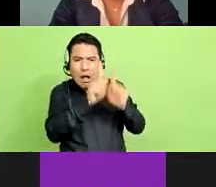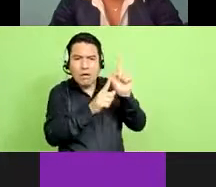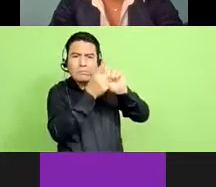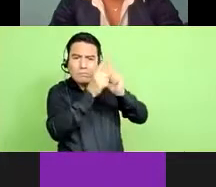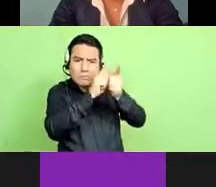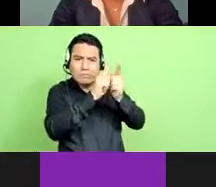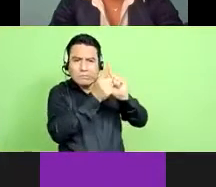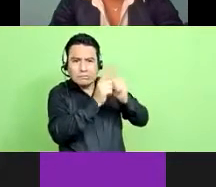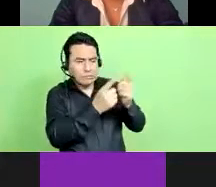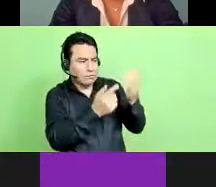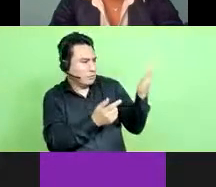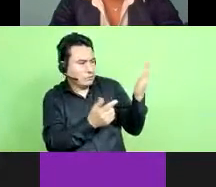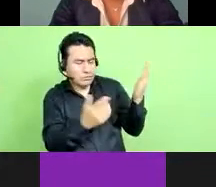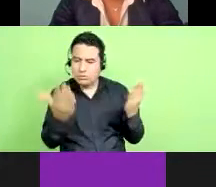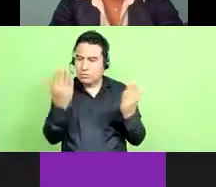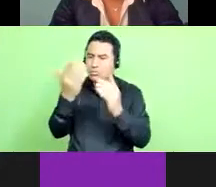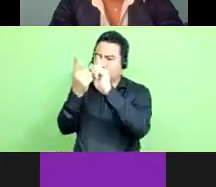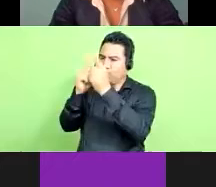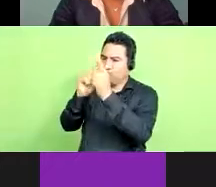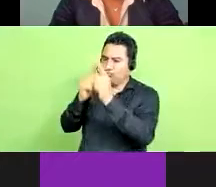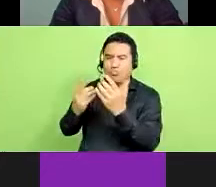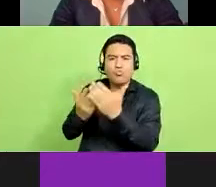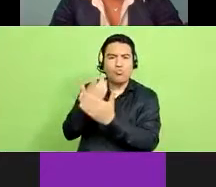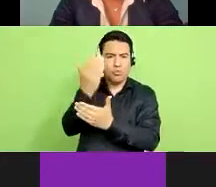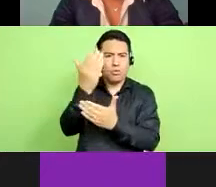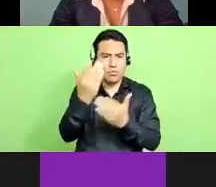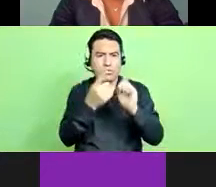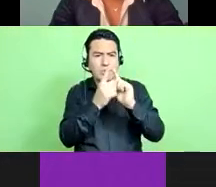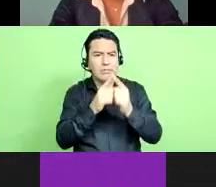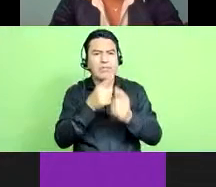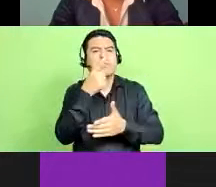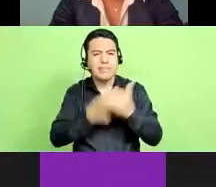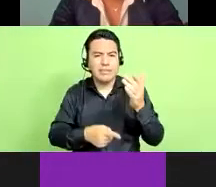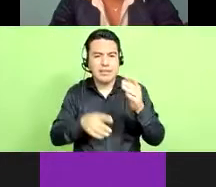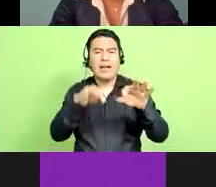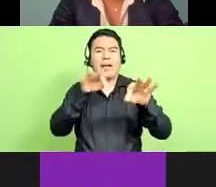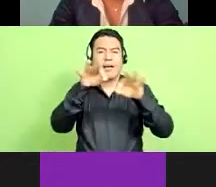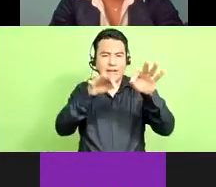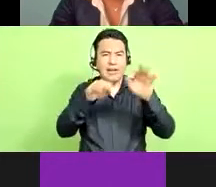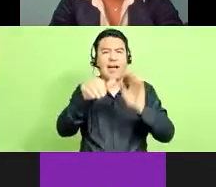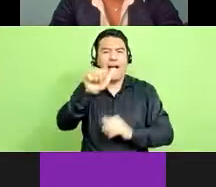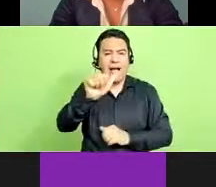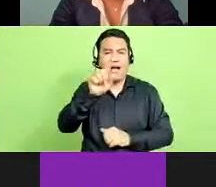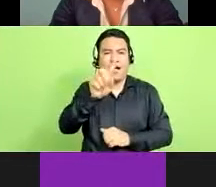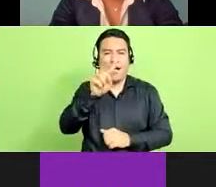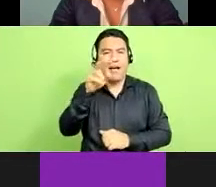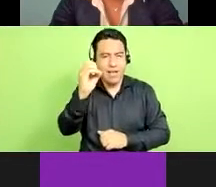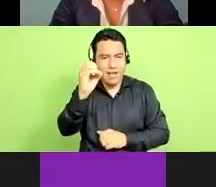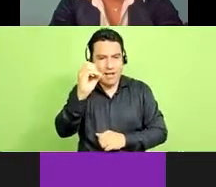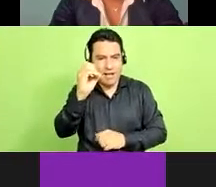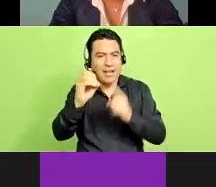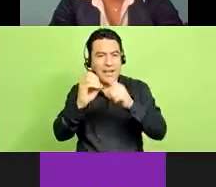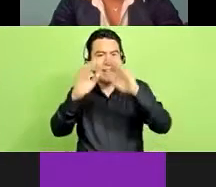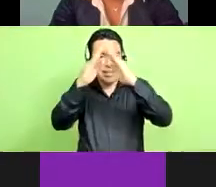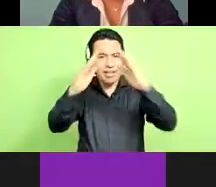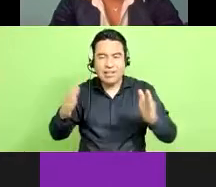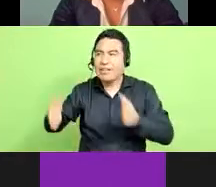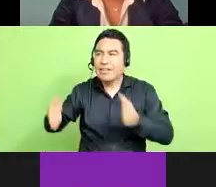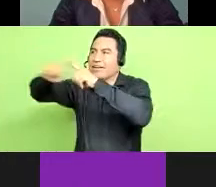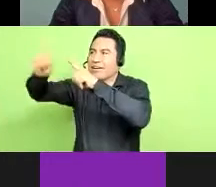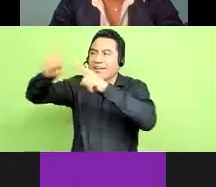este reglamento o nacionalizaciones que vendría a ser la norma 520 y universal en